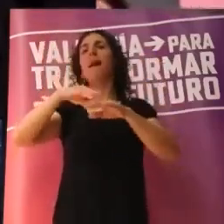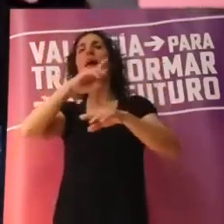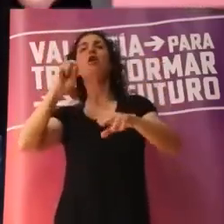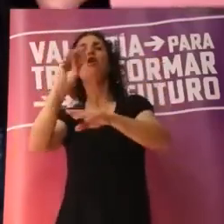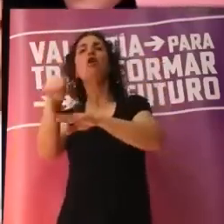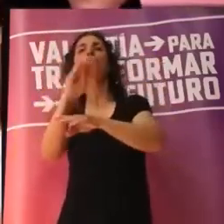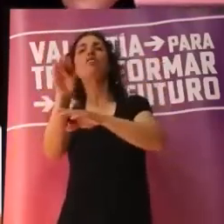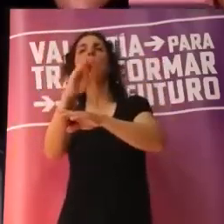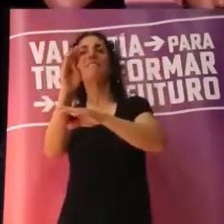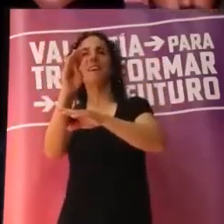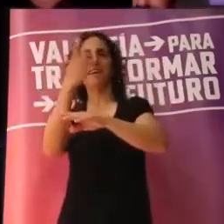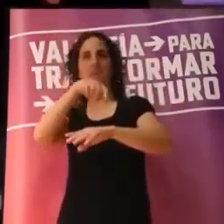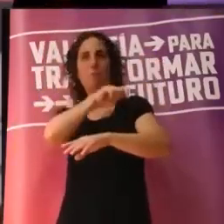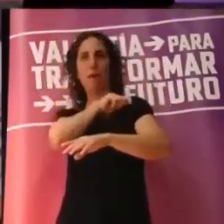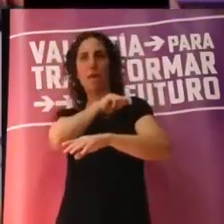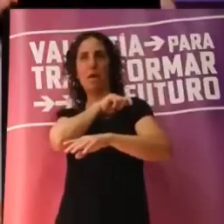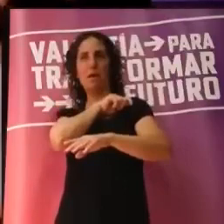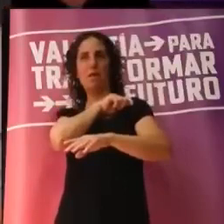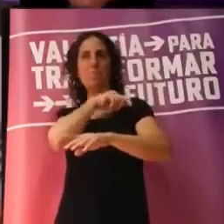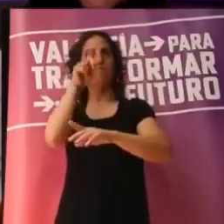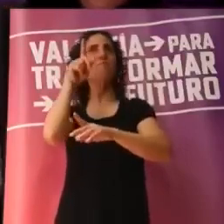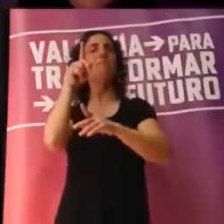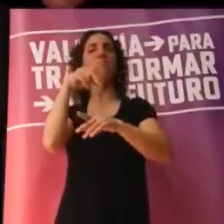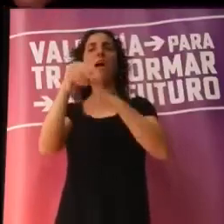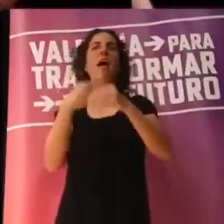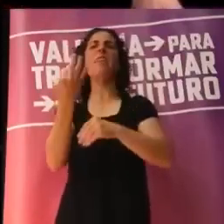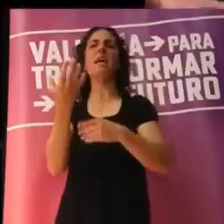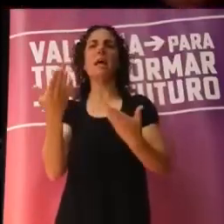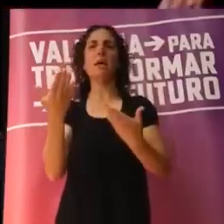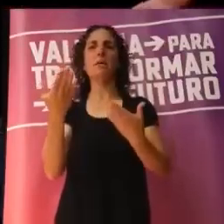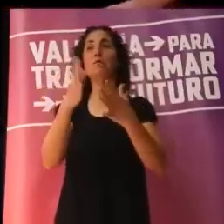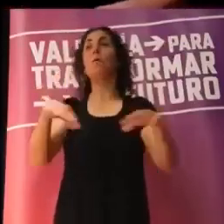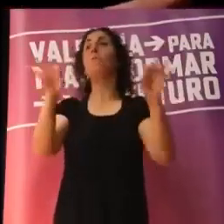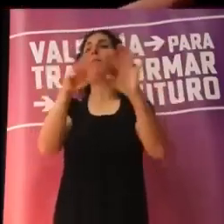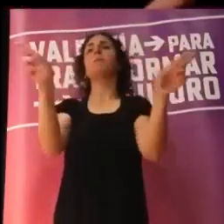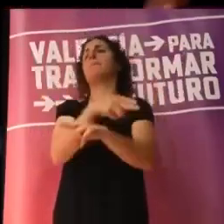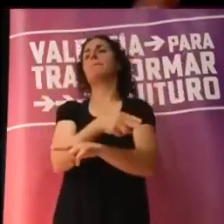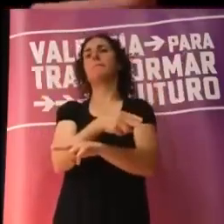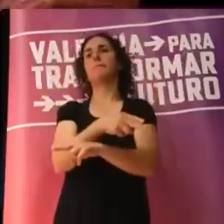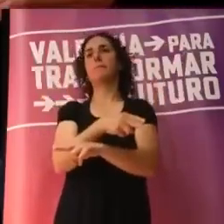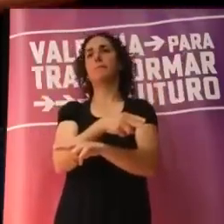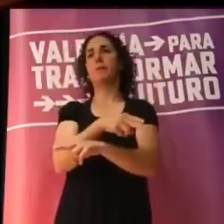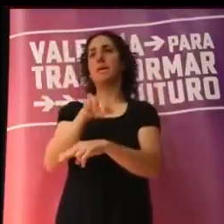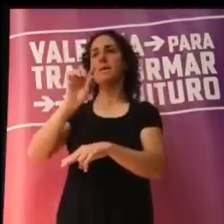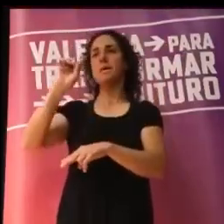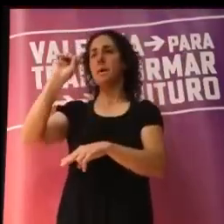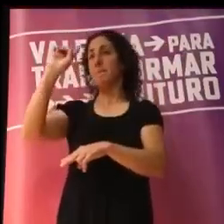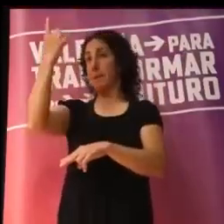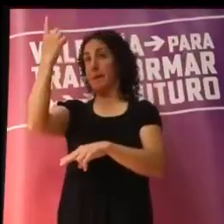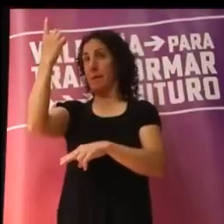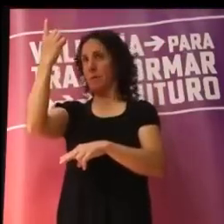Podemos. Y su laboratorio fundamental de trabajo empezó siendo Madrid.